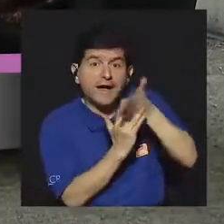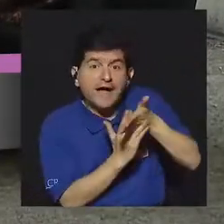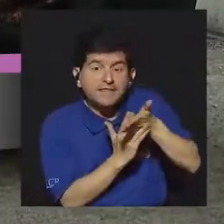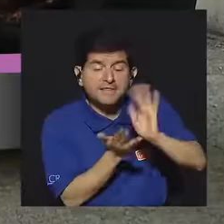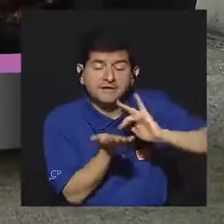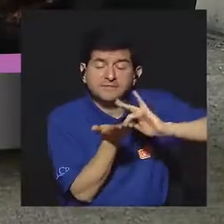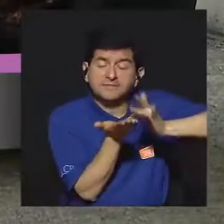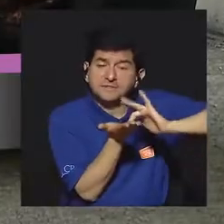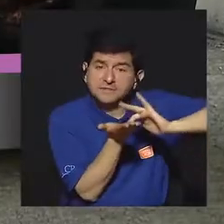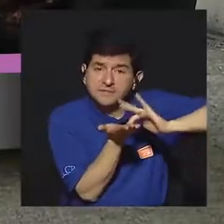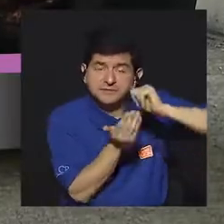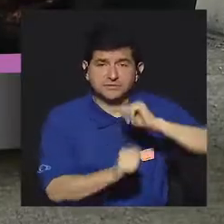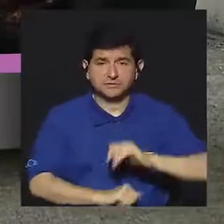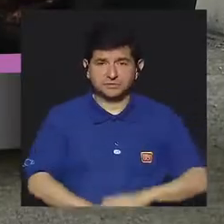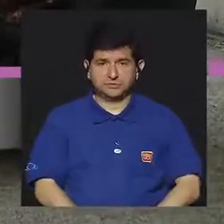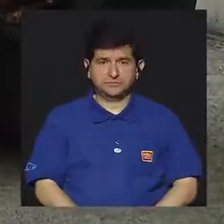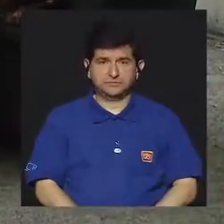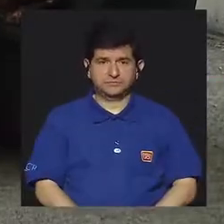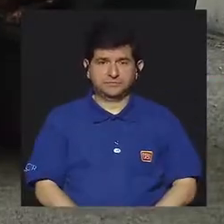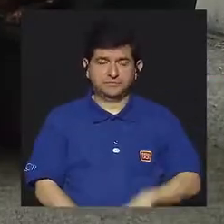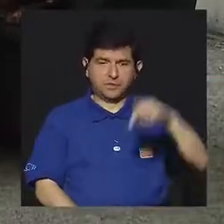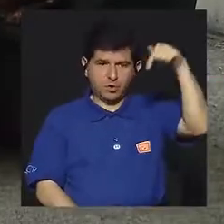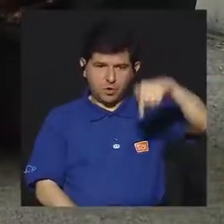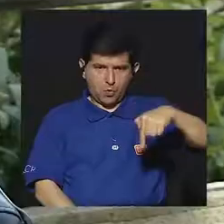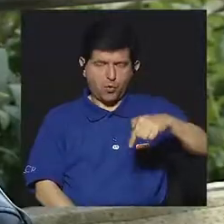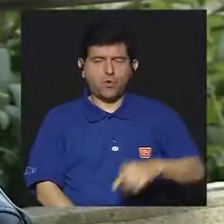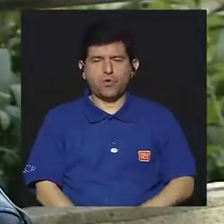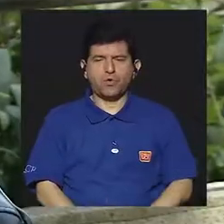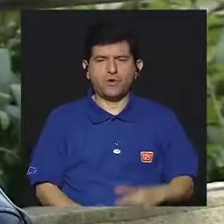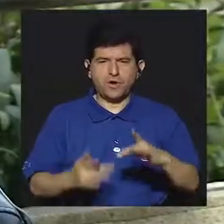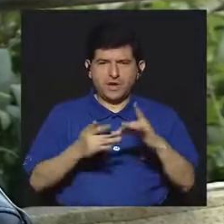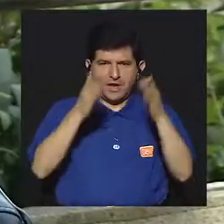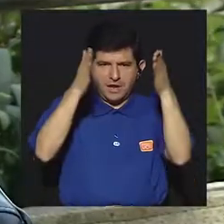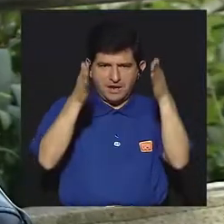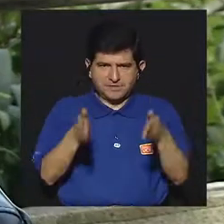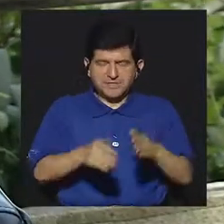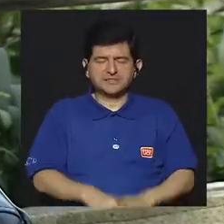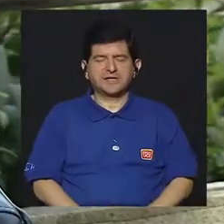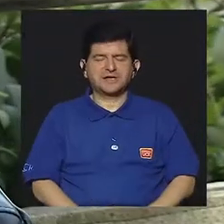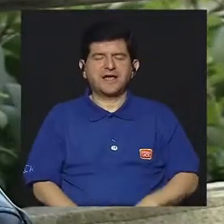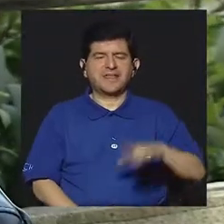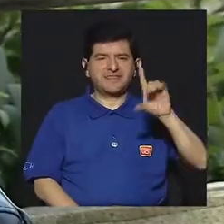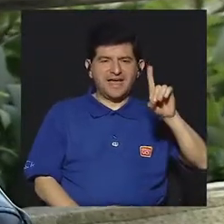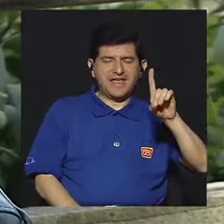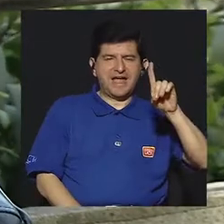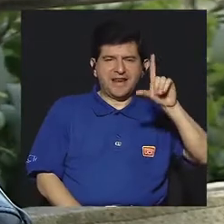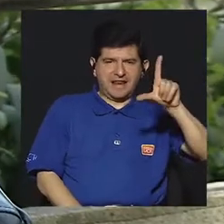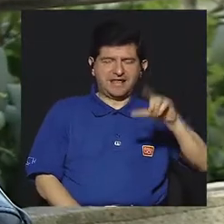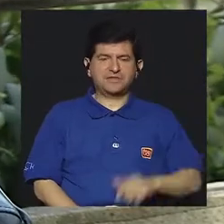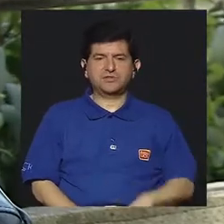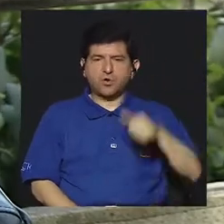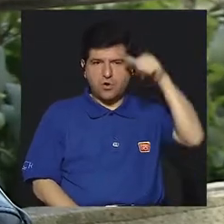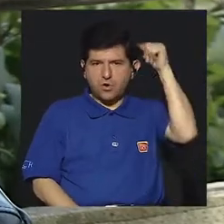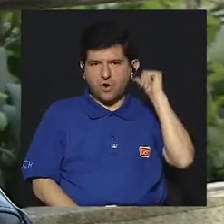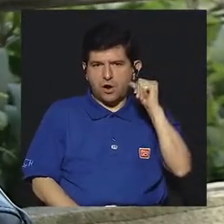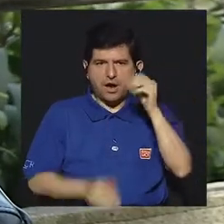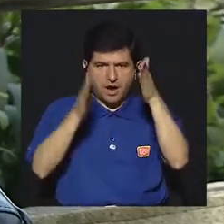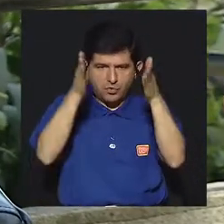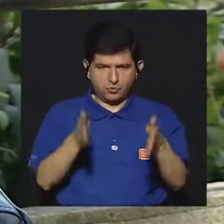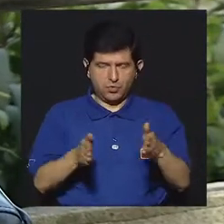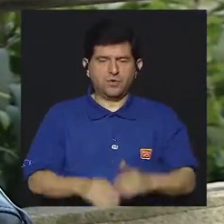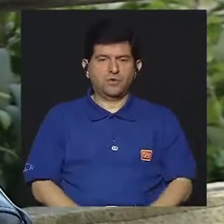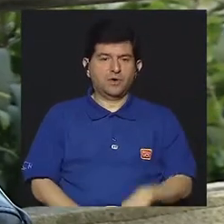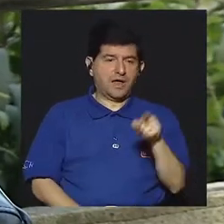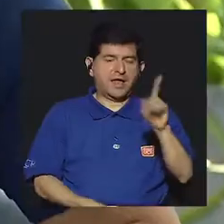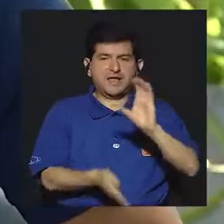oídos producidos por medicamentos, para lo cual contamos con nuestra experta Dayana Leitón, quien es audióloga,